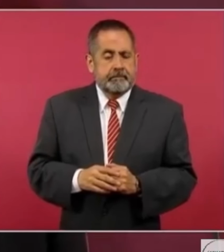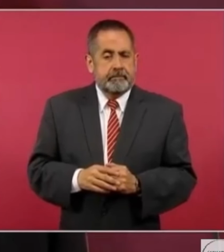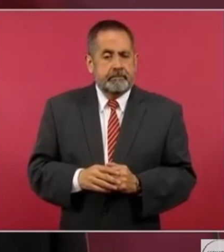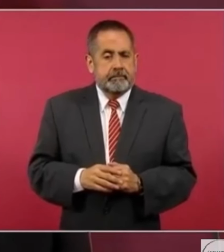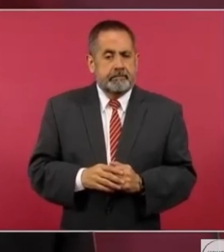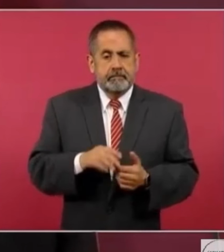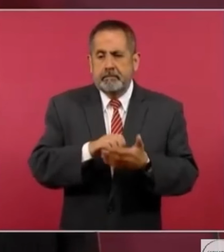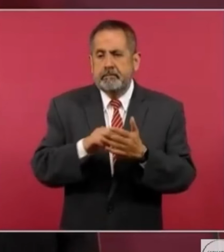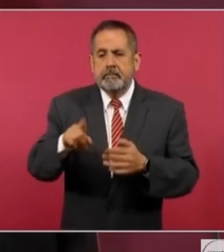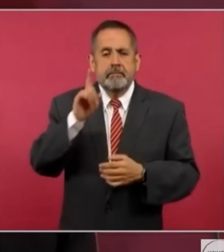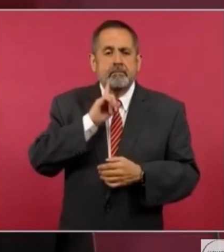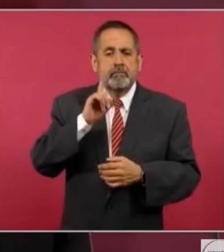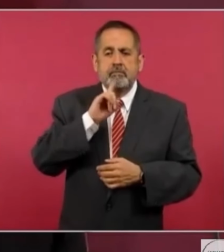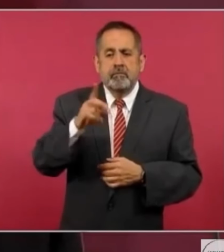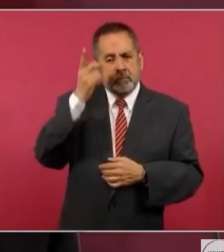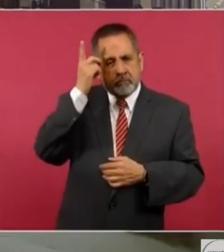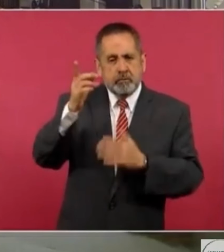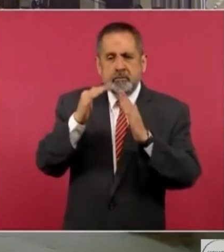ama de casa,